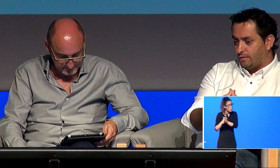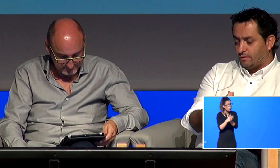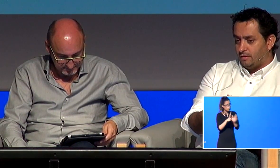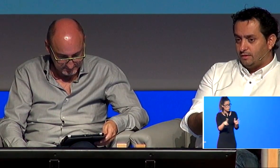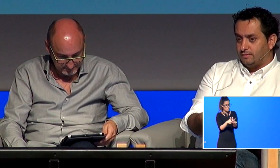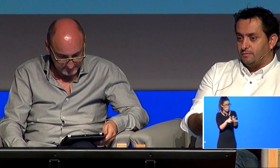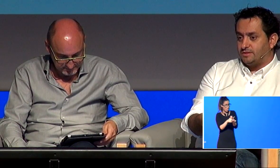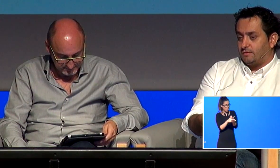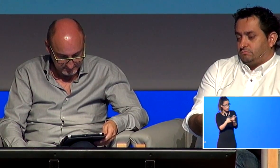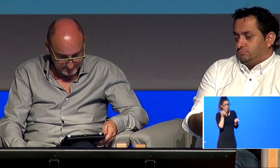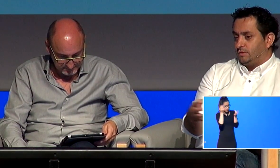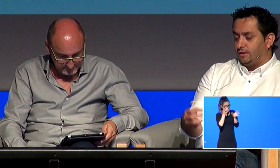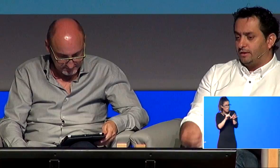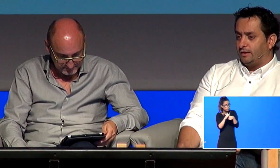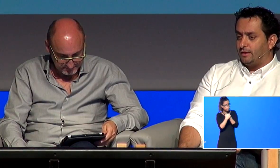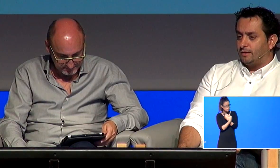actividad debe ser